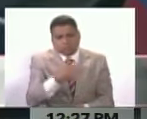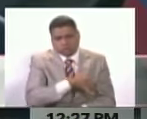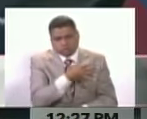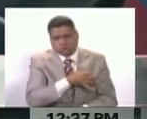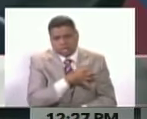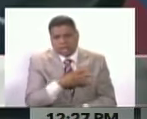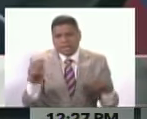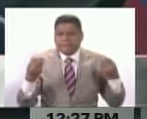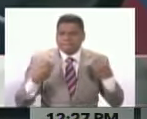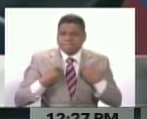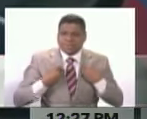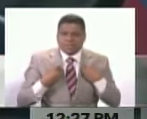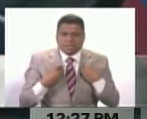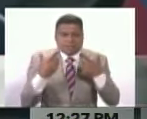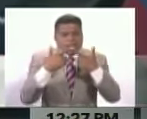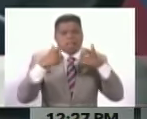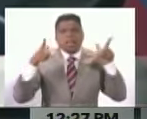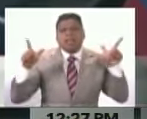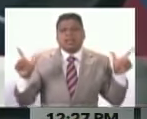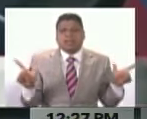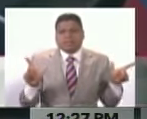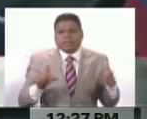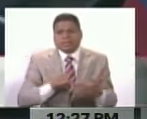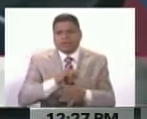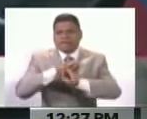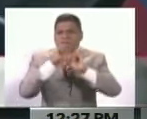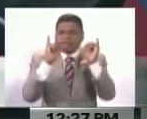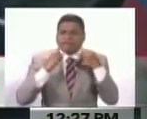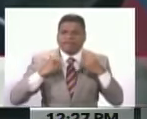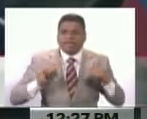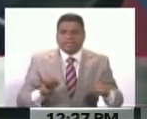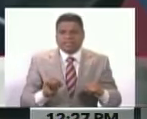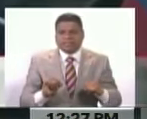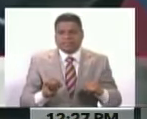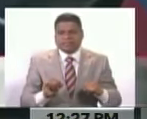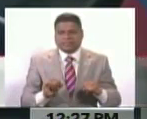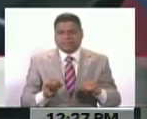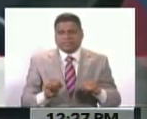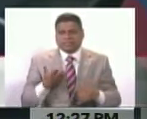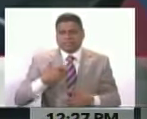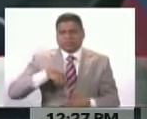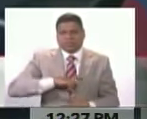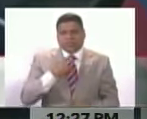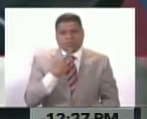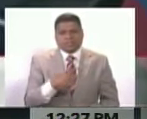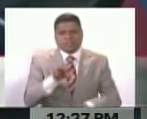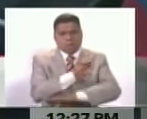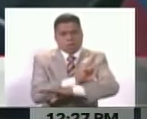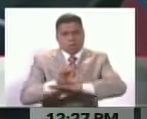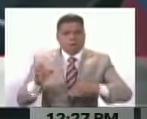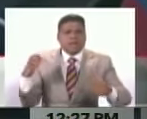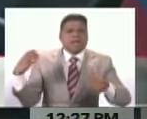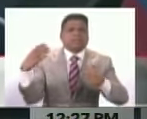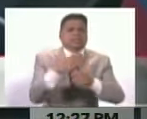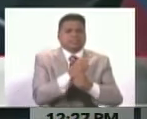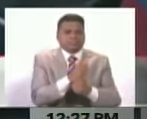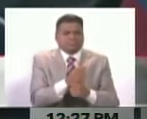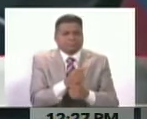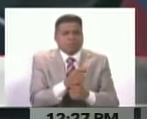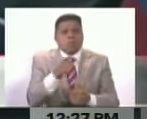vivir emancipados y libres, felices, lo que hemos denominado en Ecuador alcanzar el buen vivir.